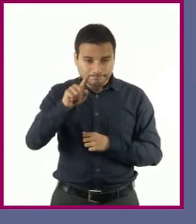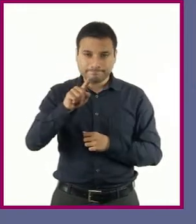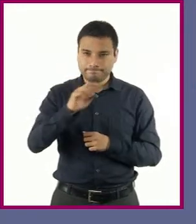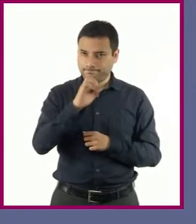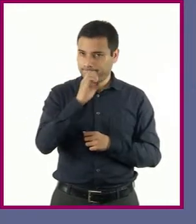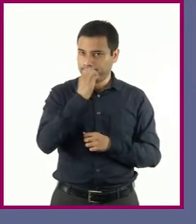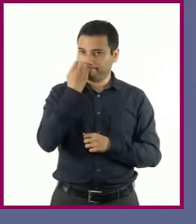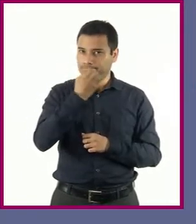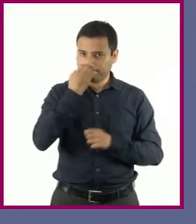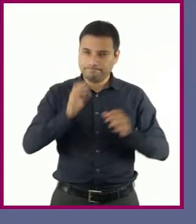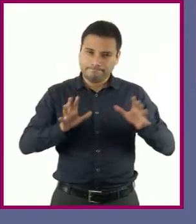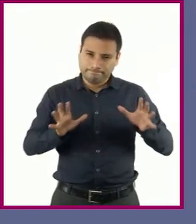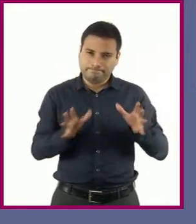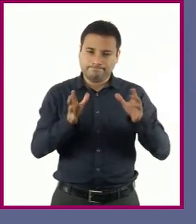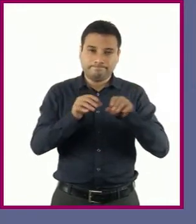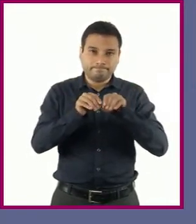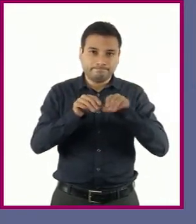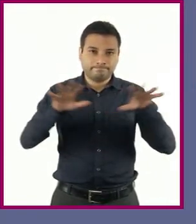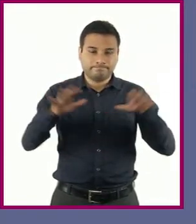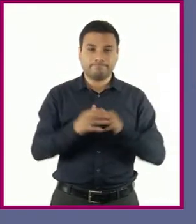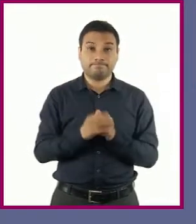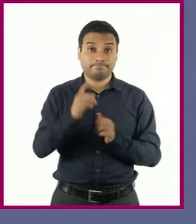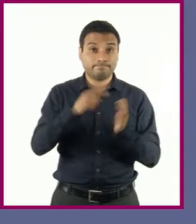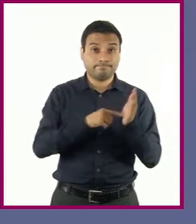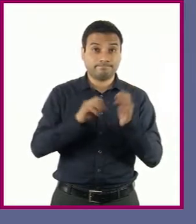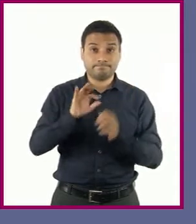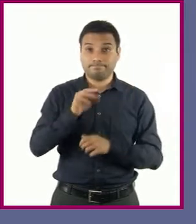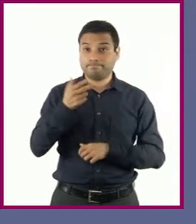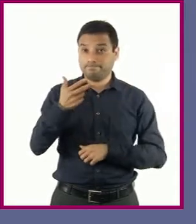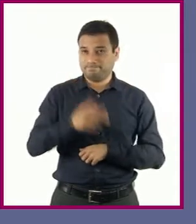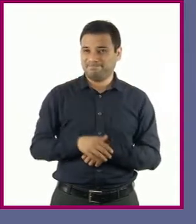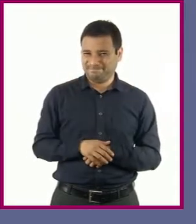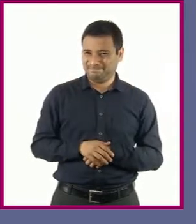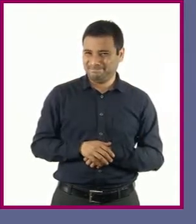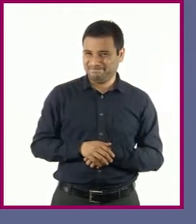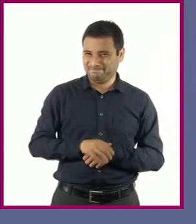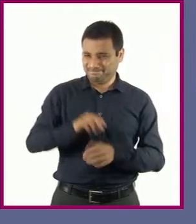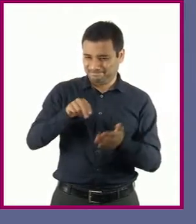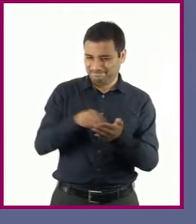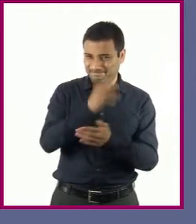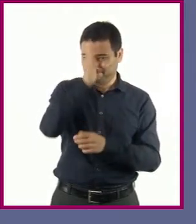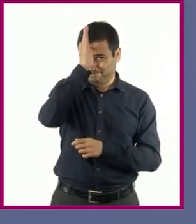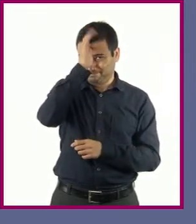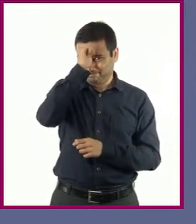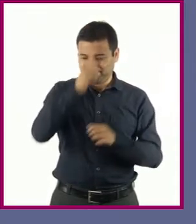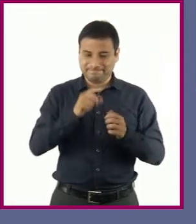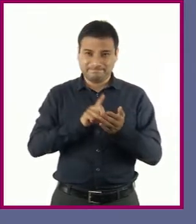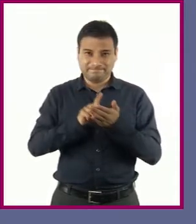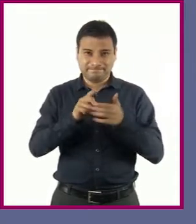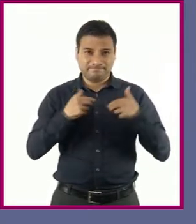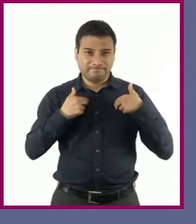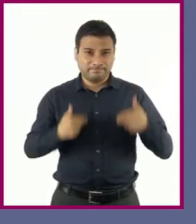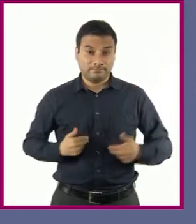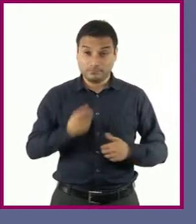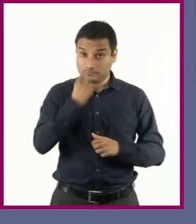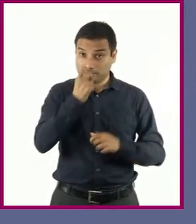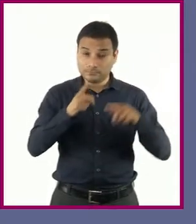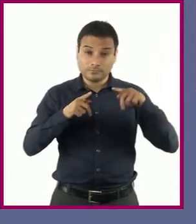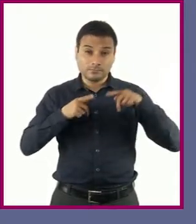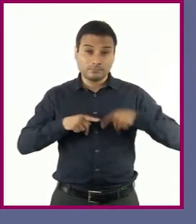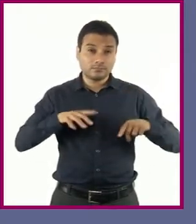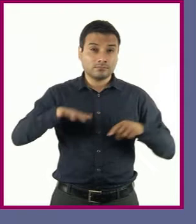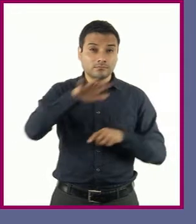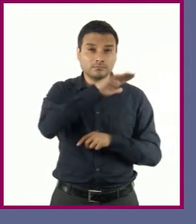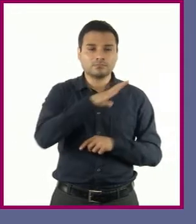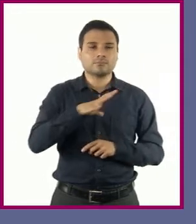obligación. En 1948, la Declaración Universal de los Derechos Humanos estableció que todas las personas tienen derecho